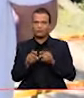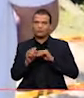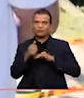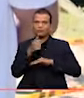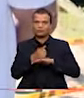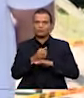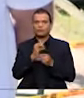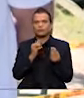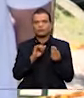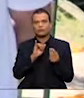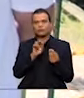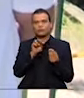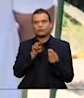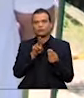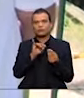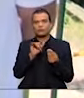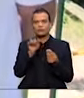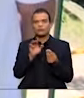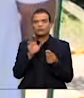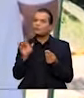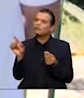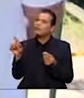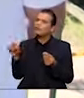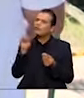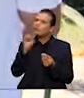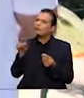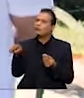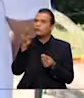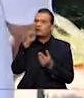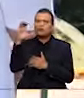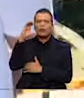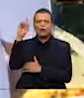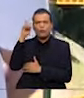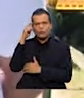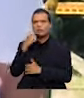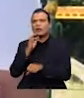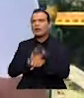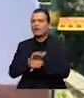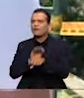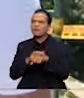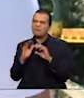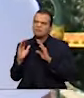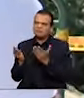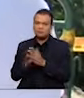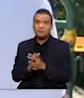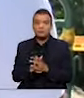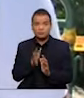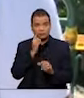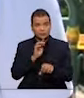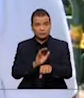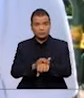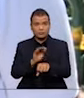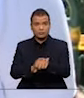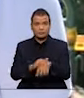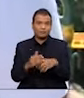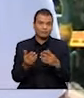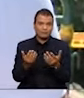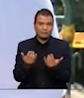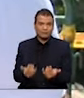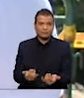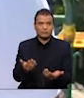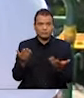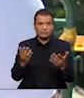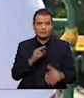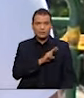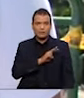¿Cuál es la solicitud que ustedes le hacen al gobierno nacional? Bueno, primero un saludo y la solicitud es que pues al Valle del